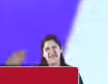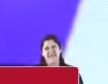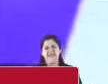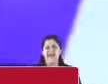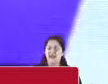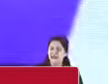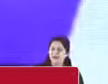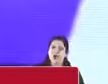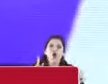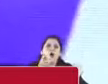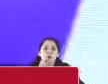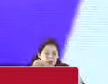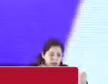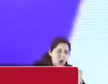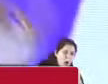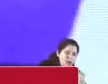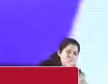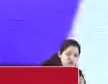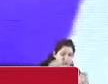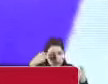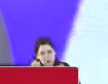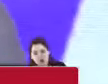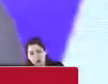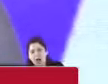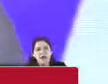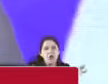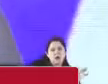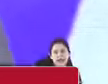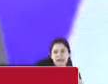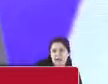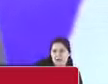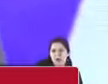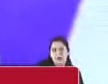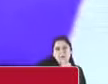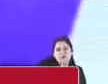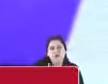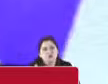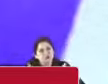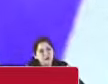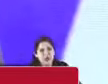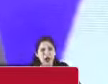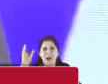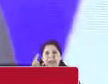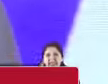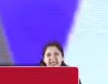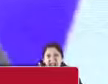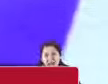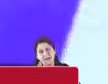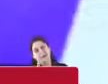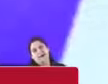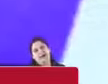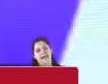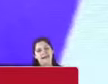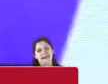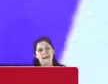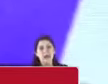de acuerdo o no estar de acuerdo en una estrategia política en una postura pero lo que no podés es mentir y sentarte